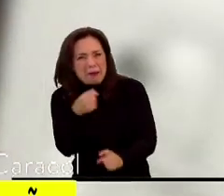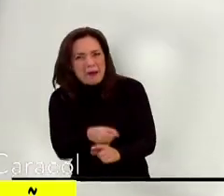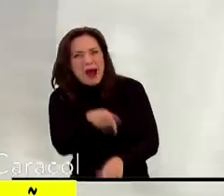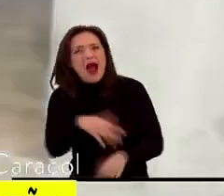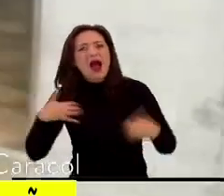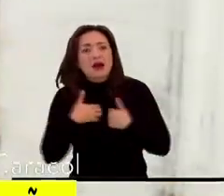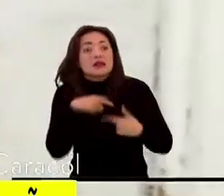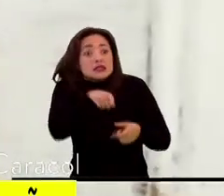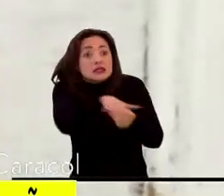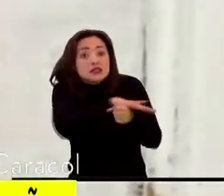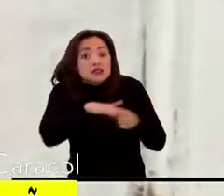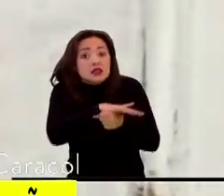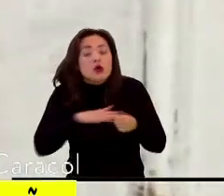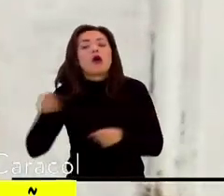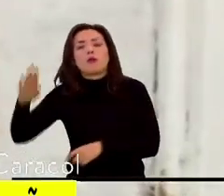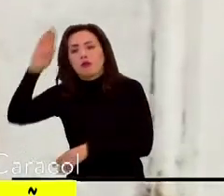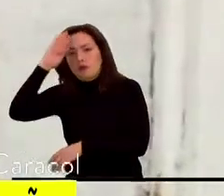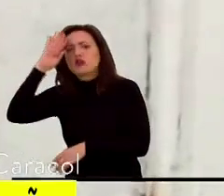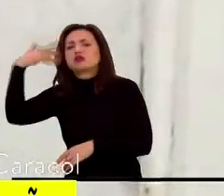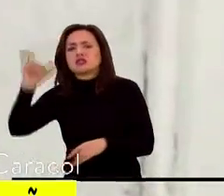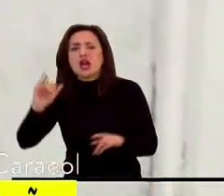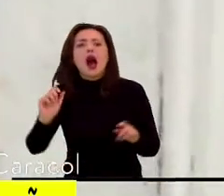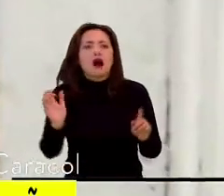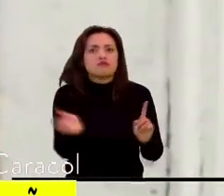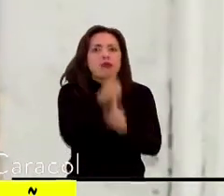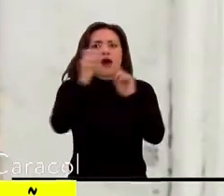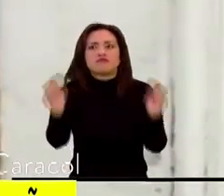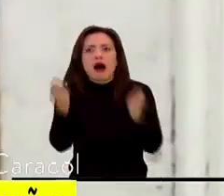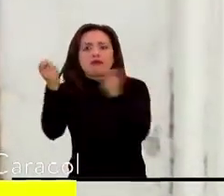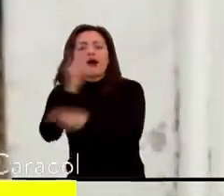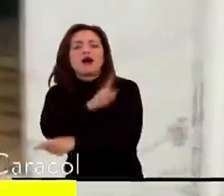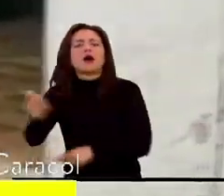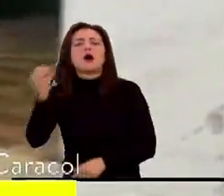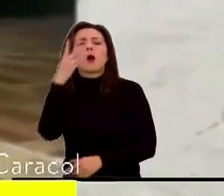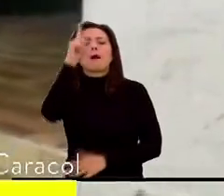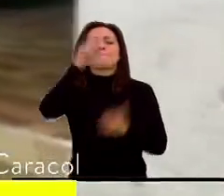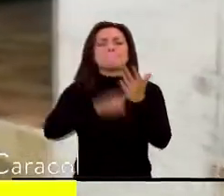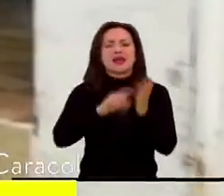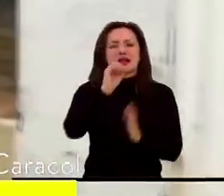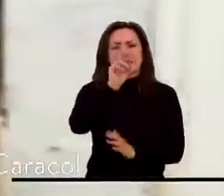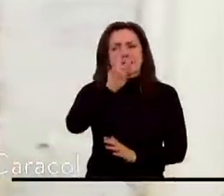maltrato como este, la policía ha rescatado, en lo corrido del año, 1024 animales.